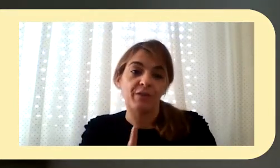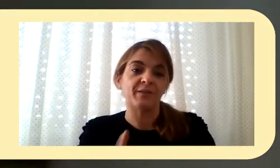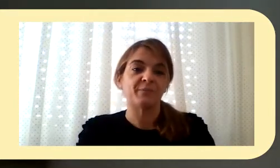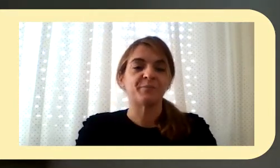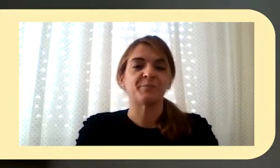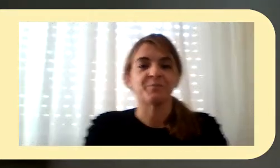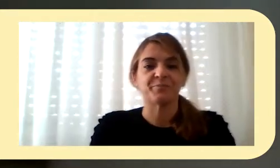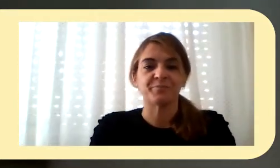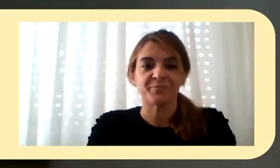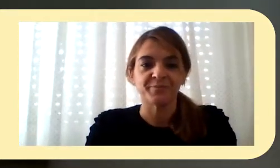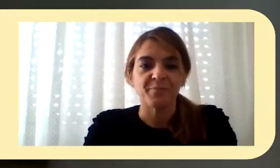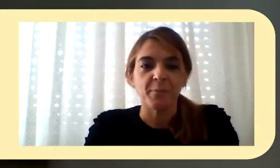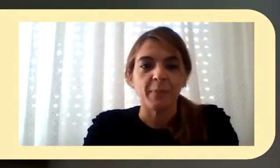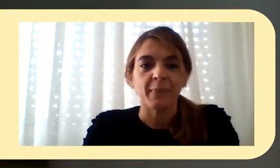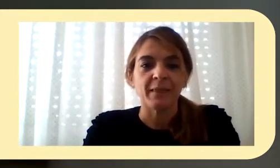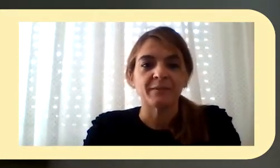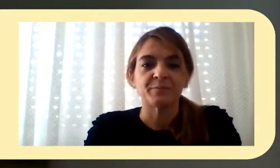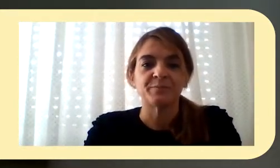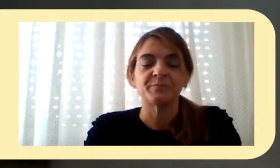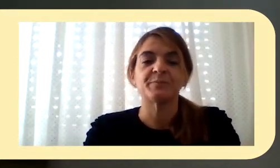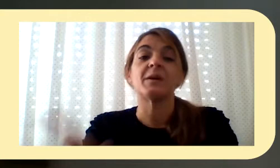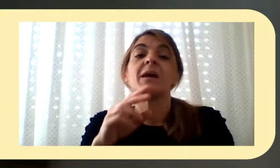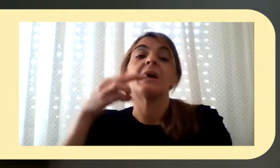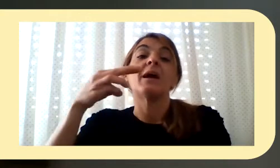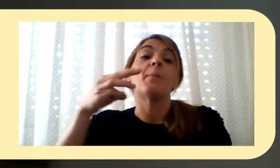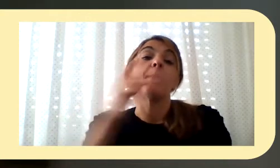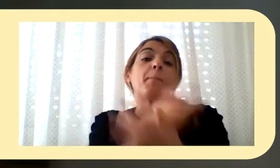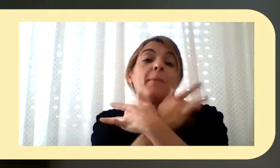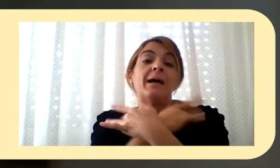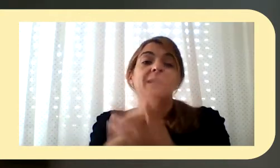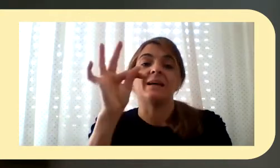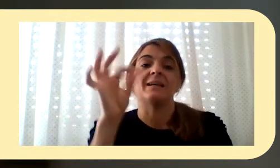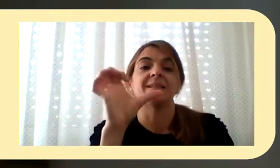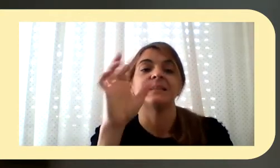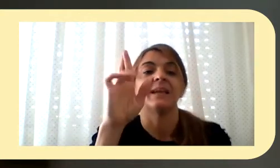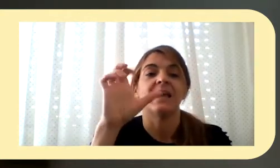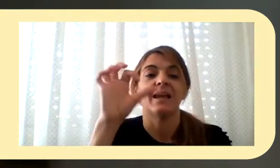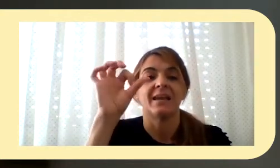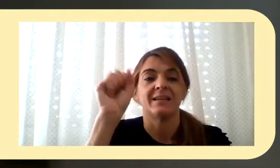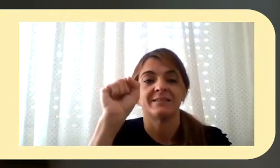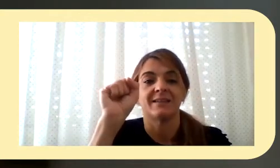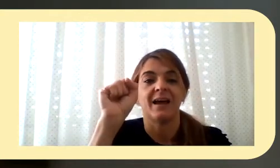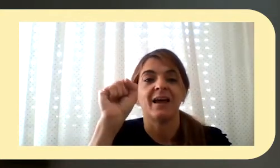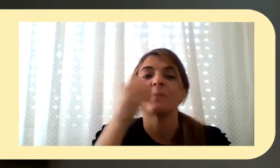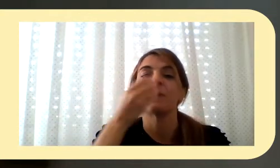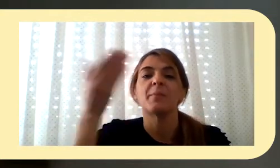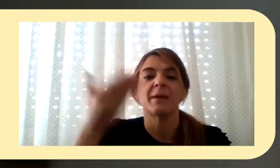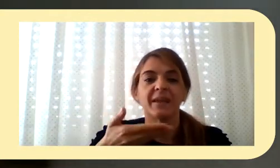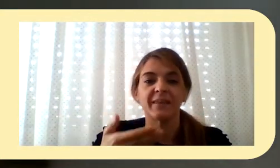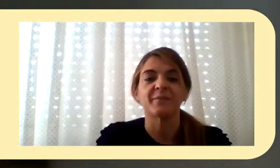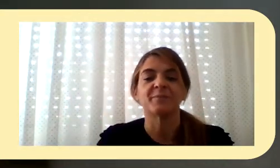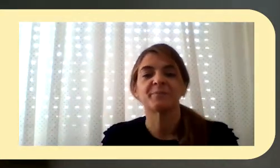Y doy paso a María Teresa Ruiz Cantero. Hola María Teresa, bienvenida. Hola. María Teresa